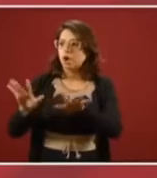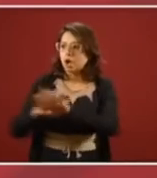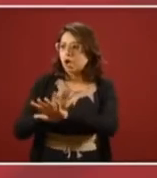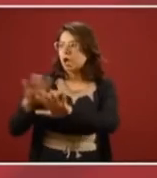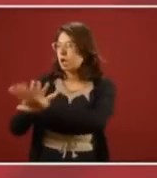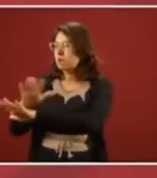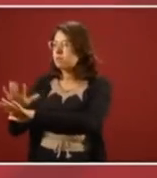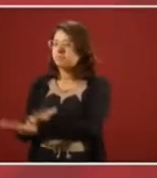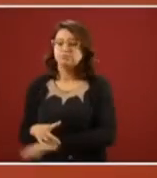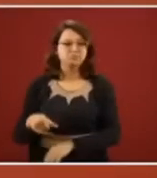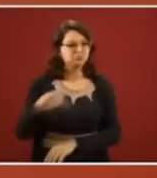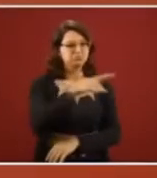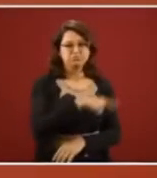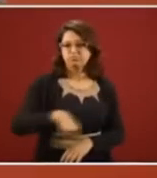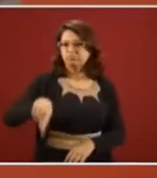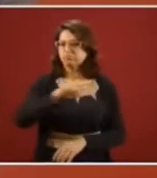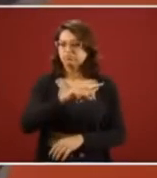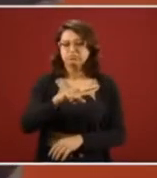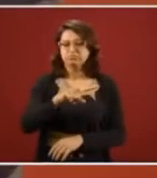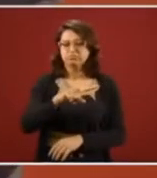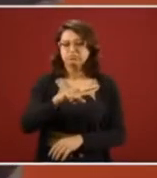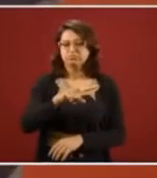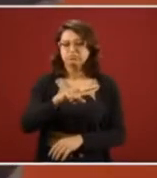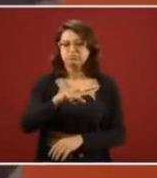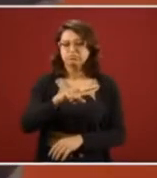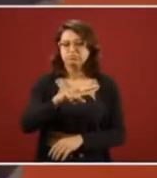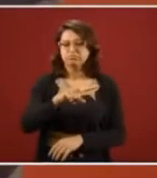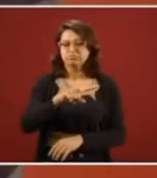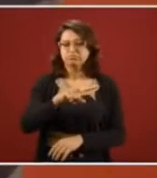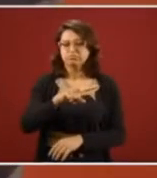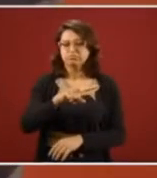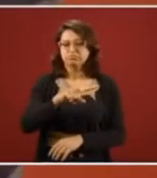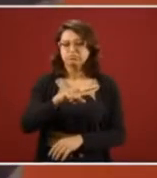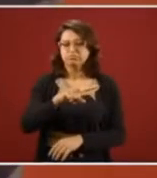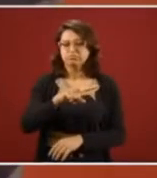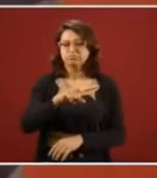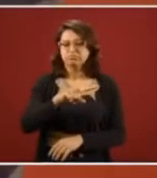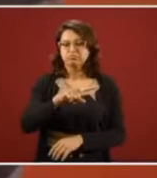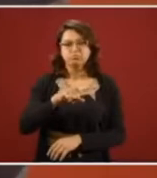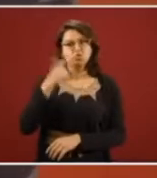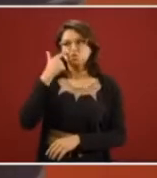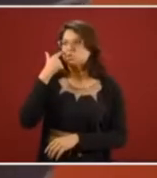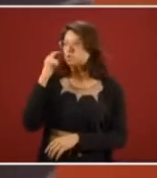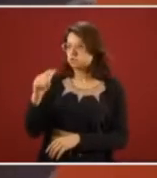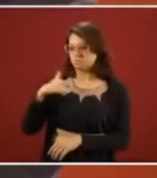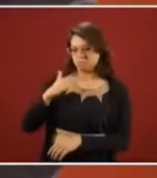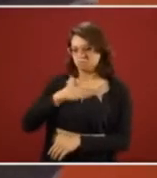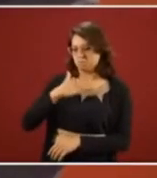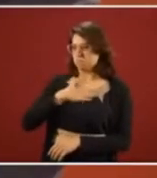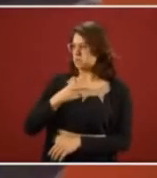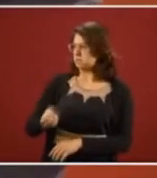conservarán los privilegios de taken serve depredó leyes